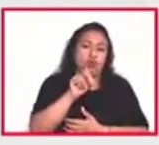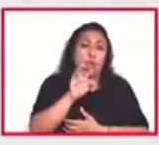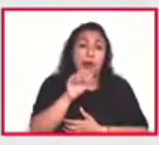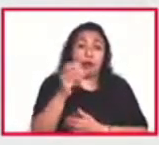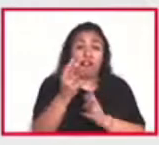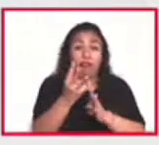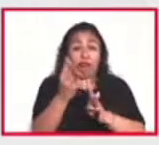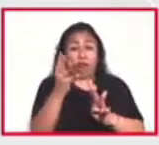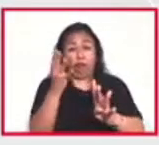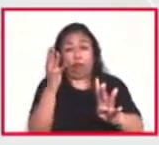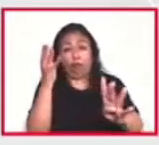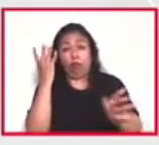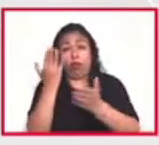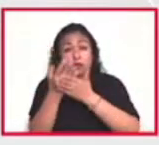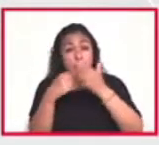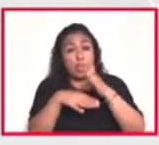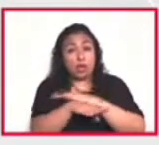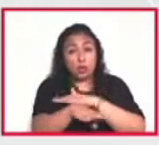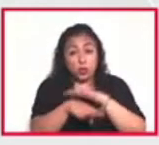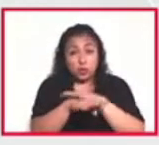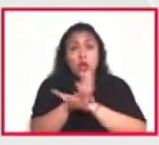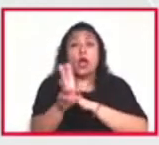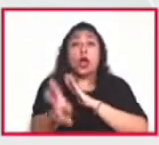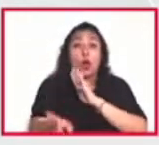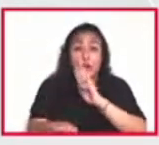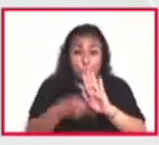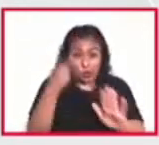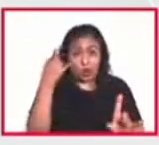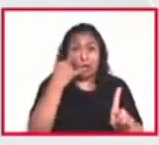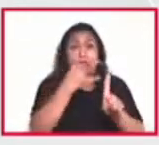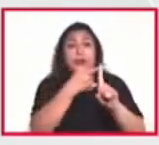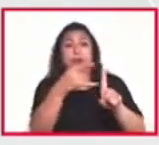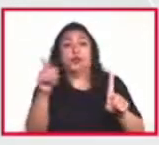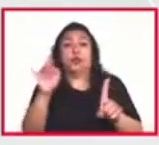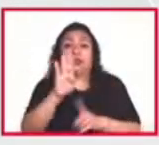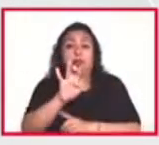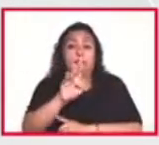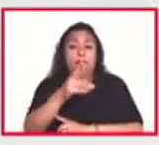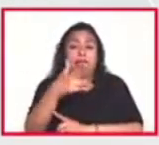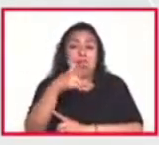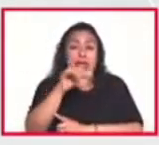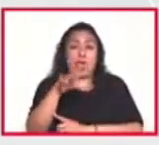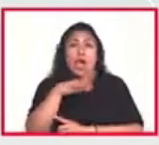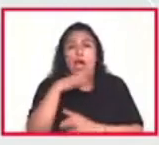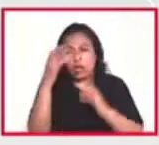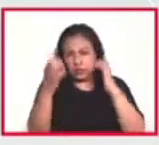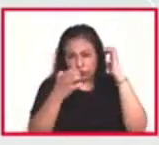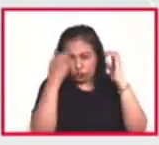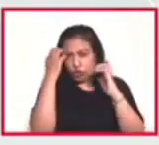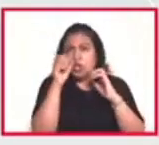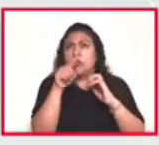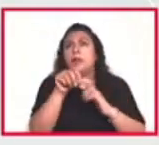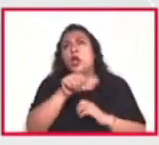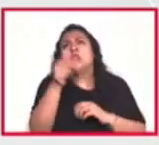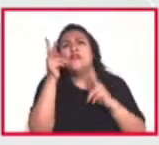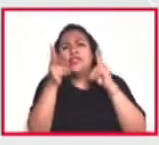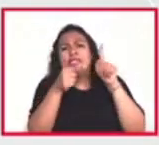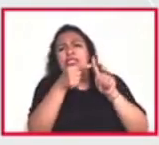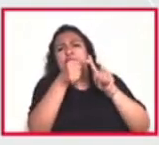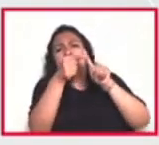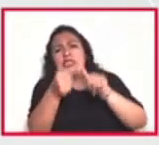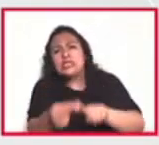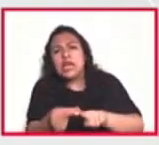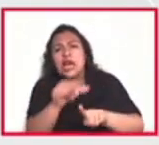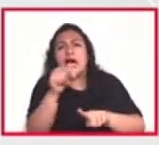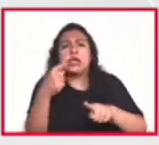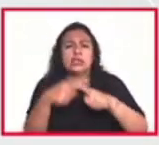personas esperando entrar volvieron a la puerta del Berghain. Además de las obras expuestas, se ofrecen visitas guiadas por los empleados